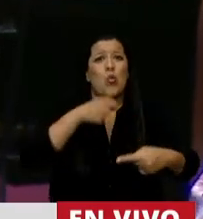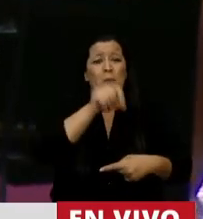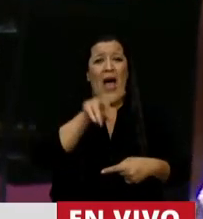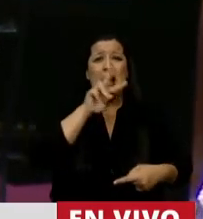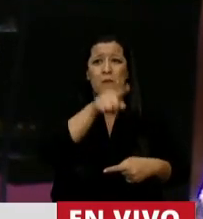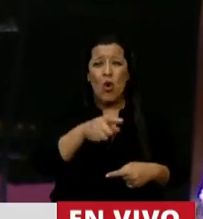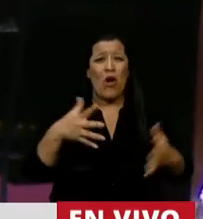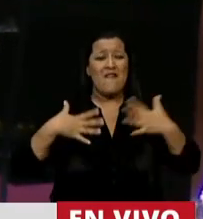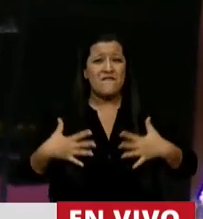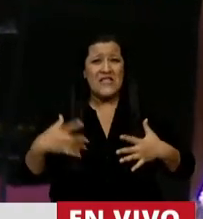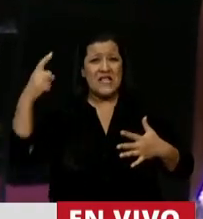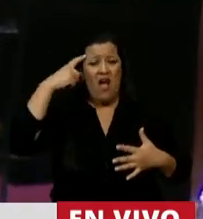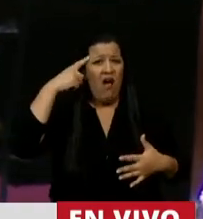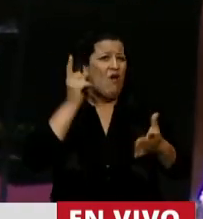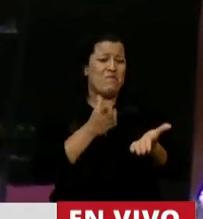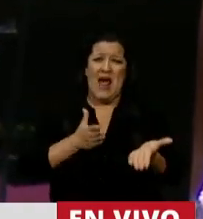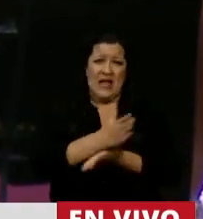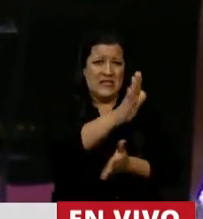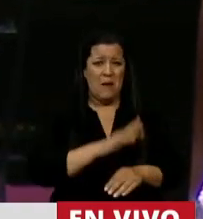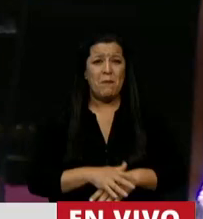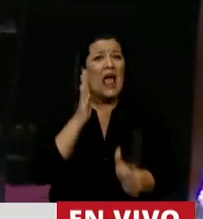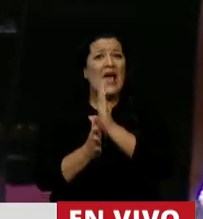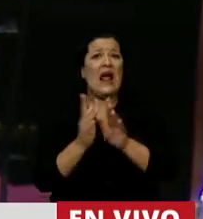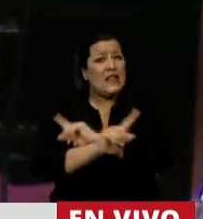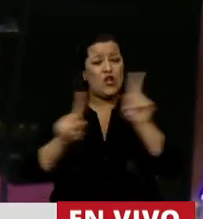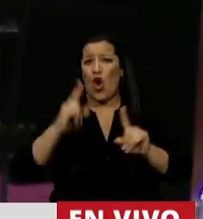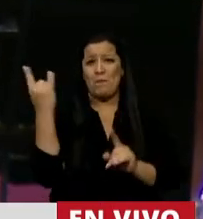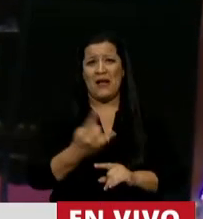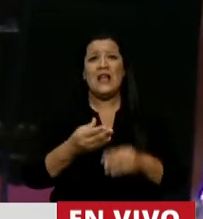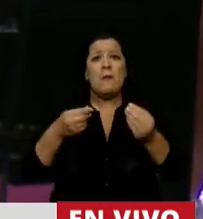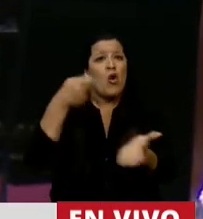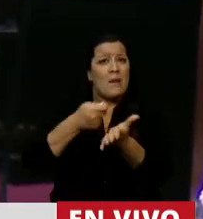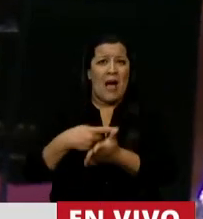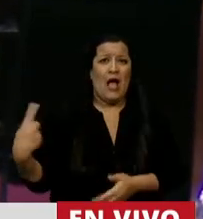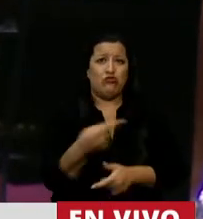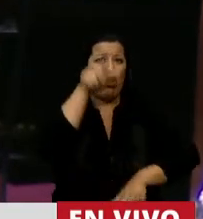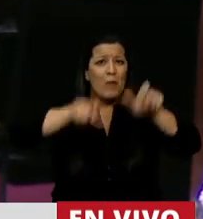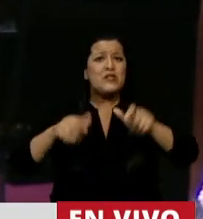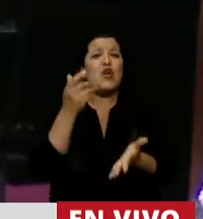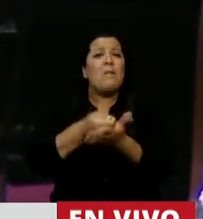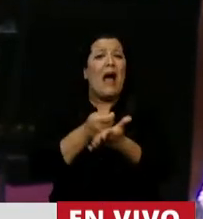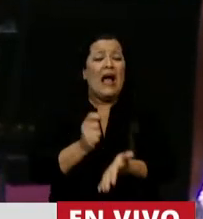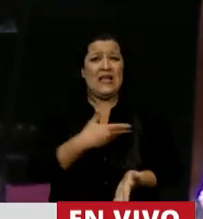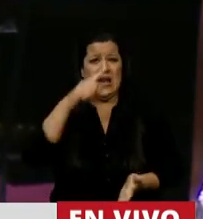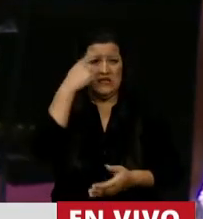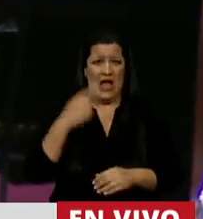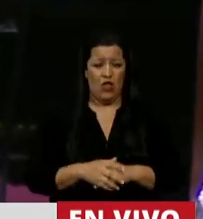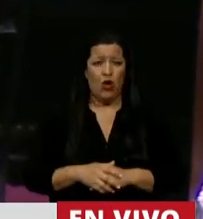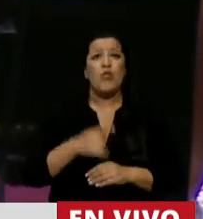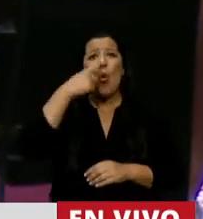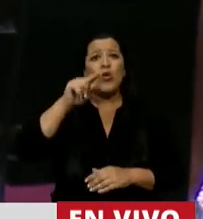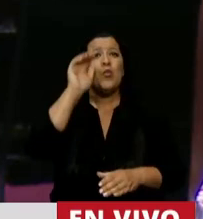mujer psicofísica están de por vida. No es gratuito, es mentira, porque lo pagamos todo, lo paga el Estado. Por último,